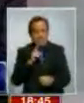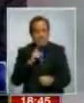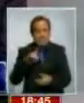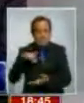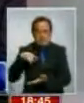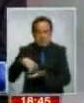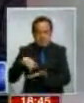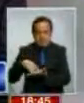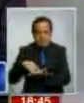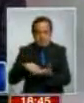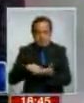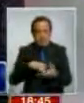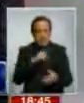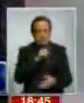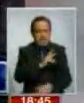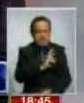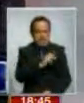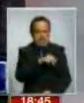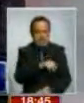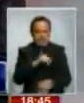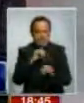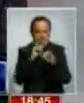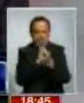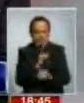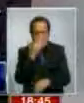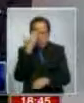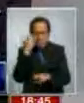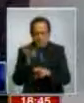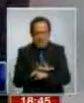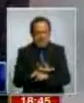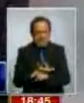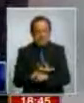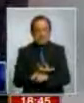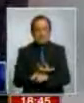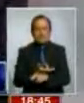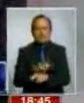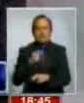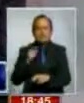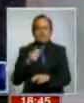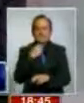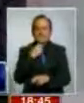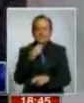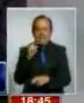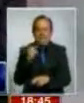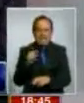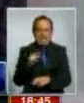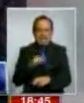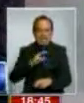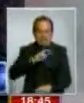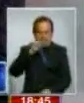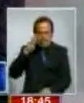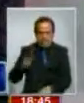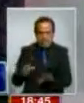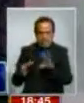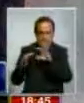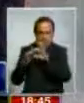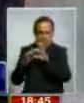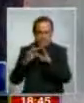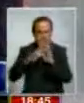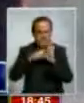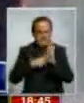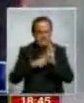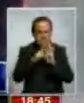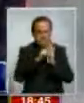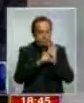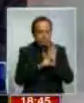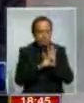Nacional de mala manera quieren hacer un puente con la Concertación para las reformas constitucionales